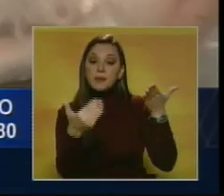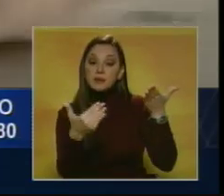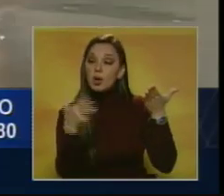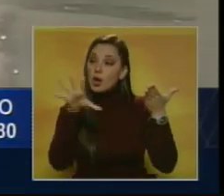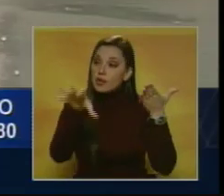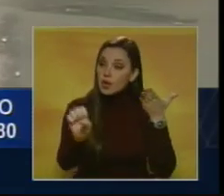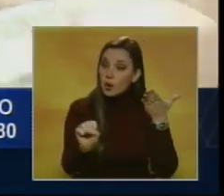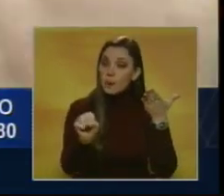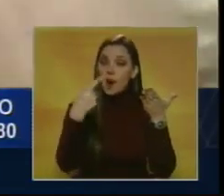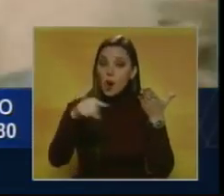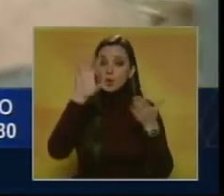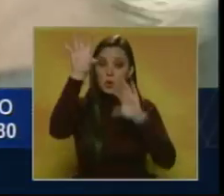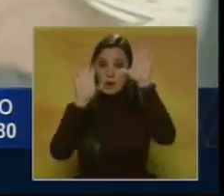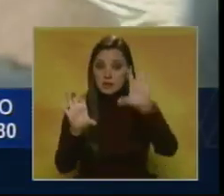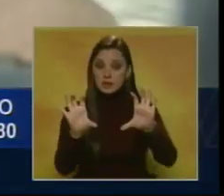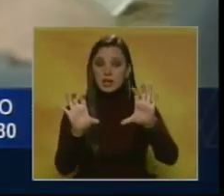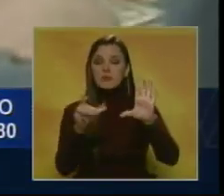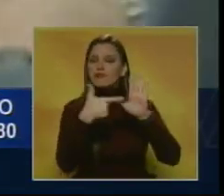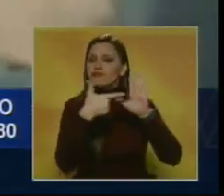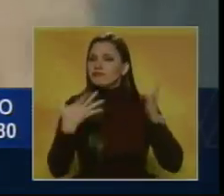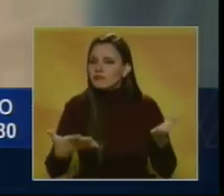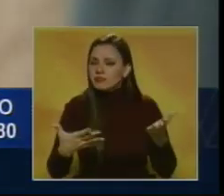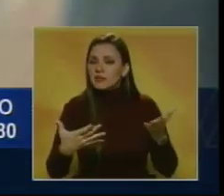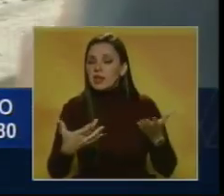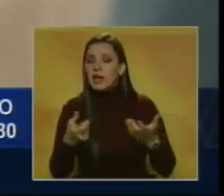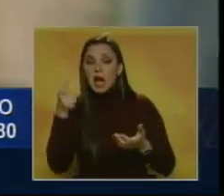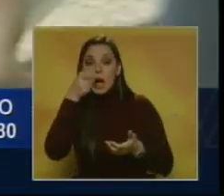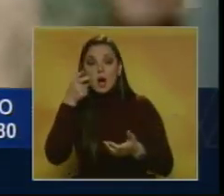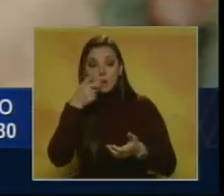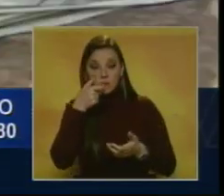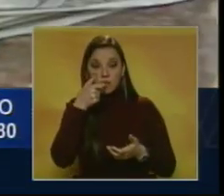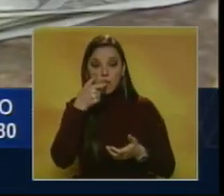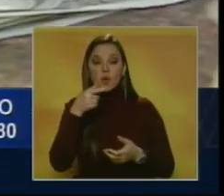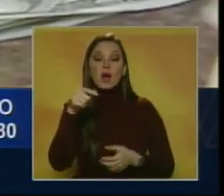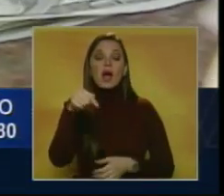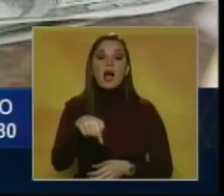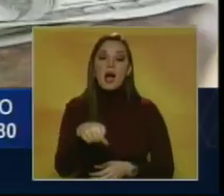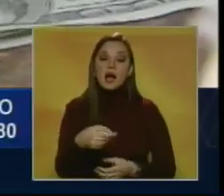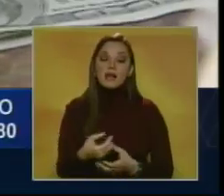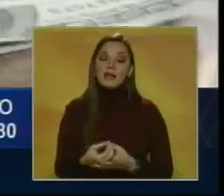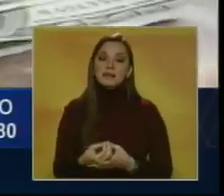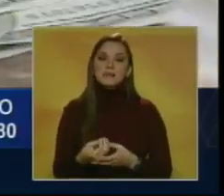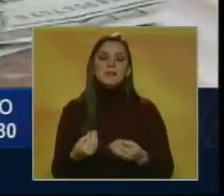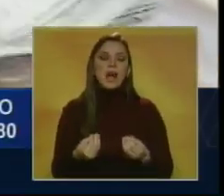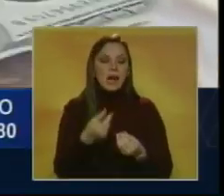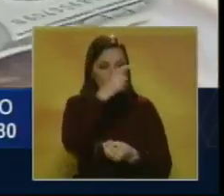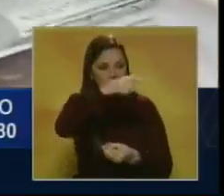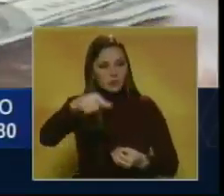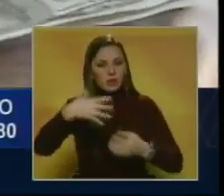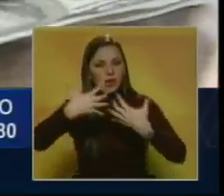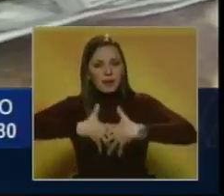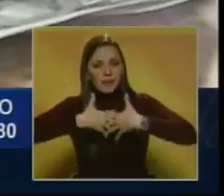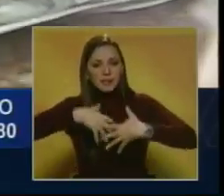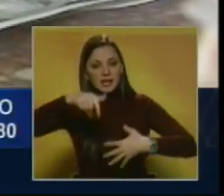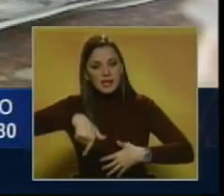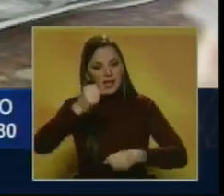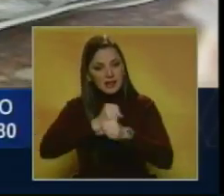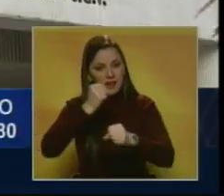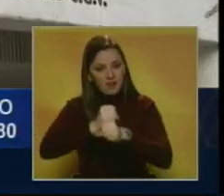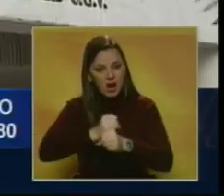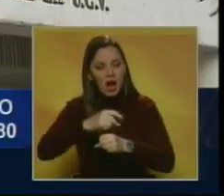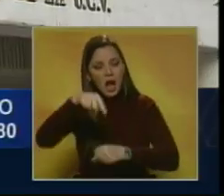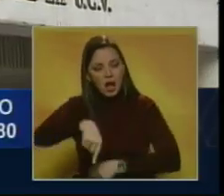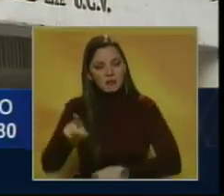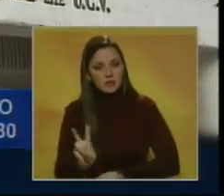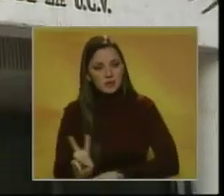la resolución, se busca respaldar el acceso y abastecimiento de los productos a los agroindustriales y al consumidor